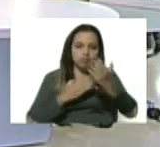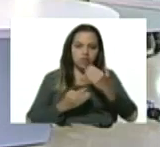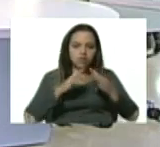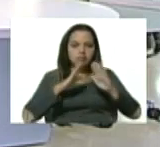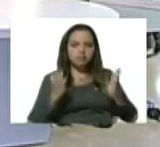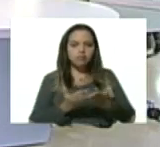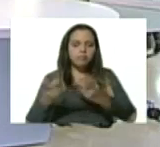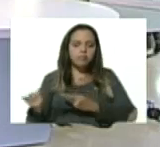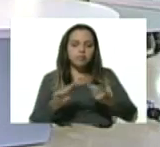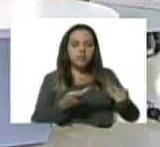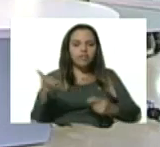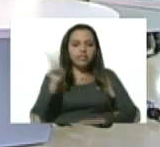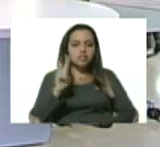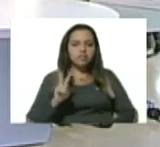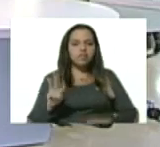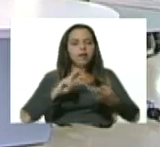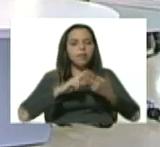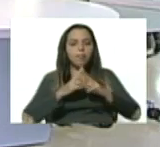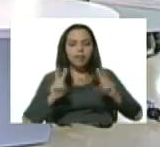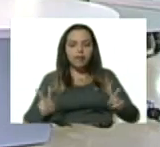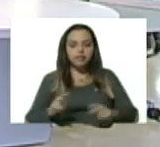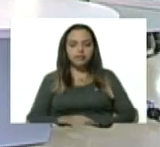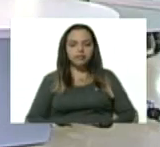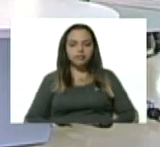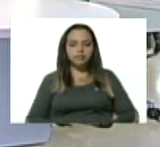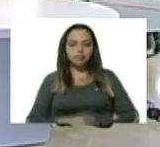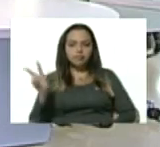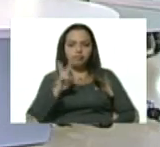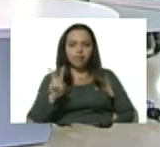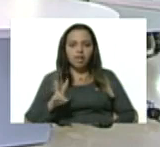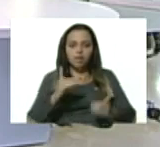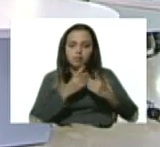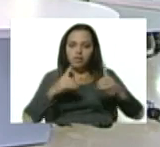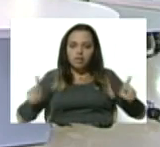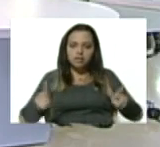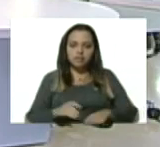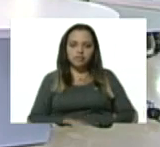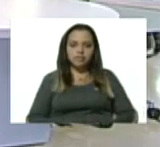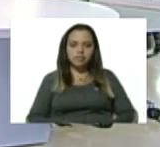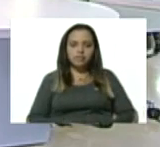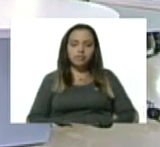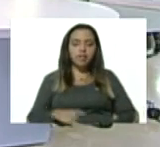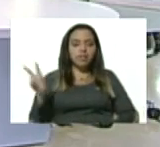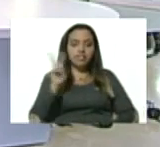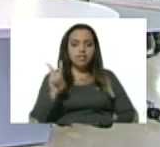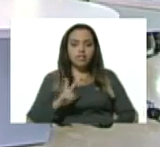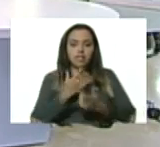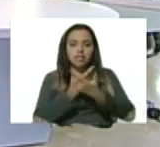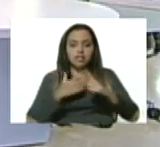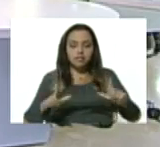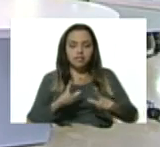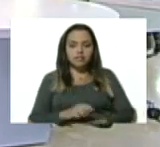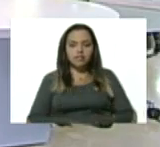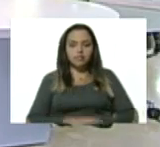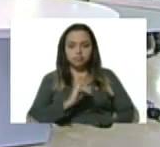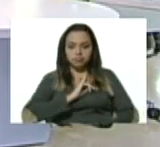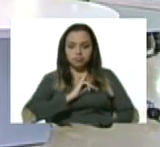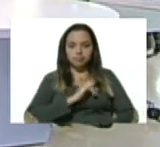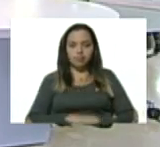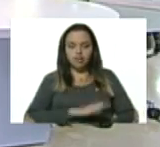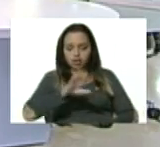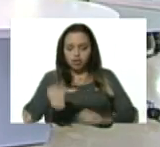a la Venezuela en paz, a la Venezuela democrática, a la Venezuela libre y soberana. A todos los que nos visitan del